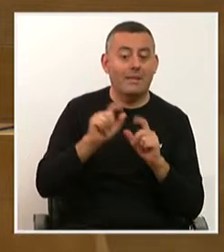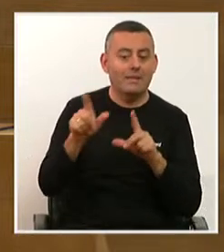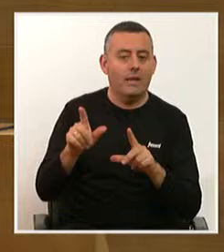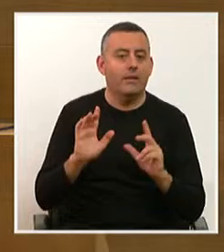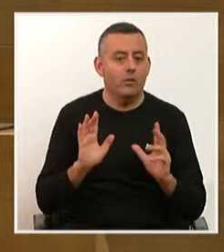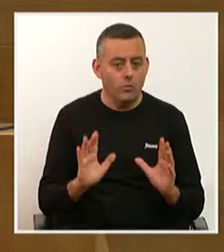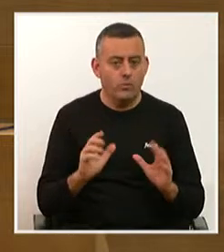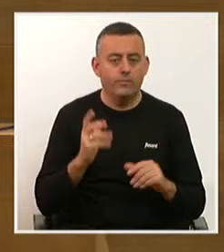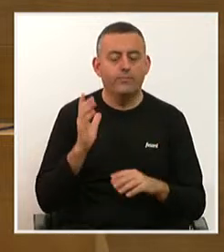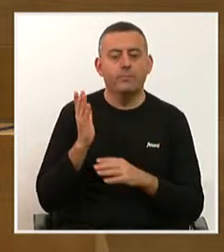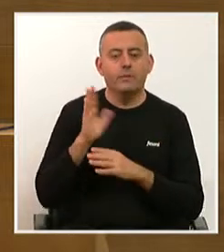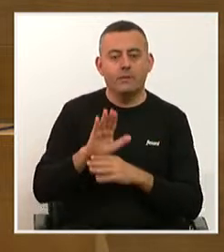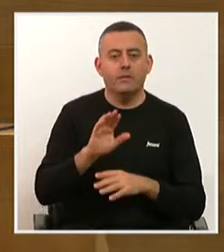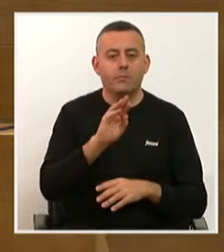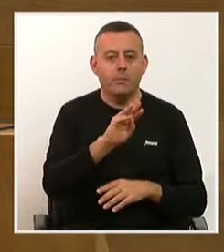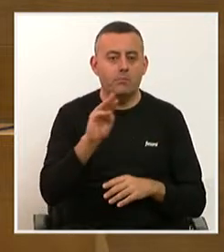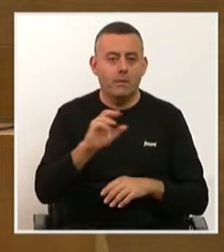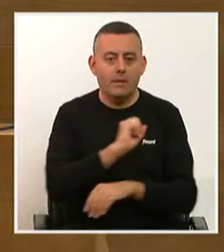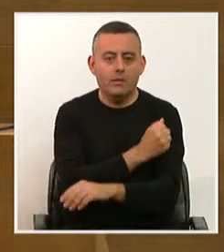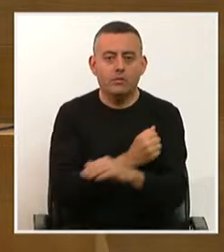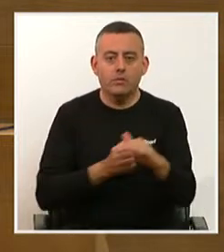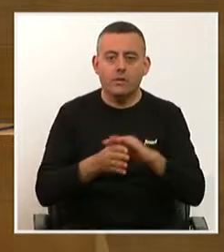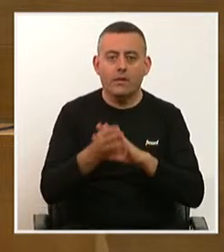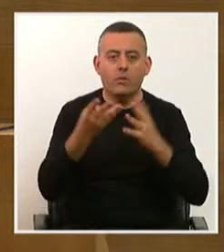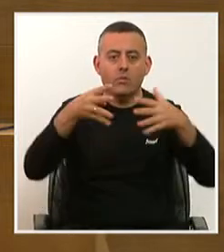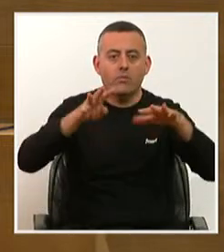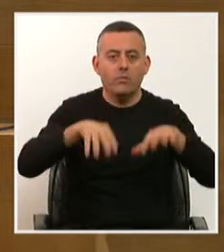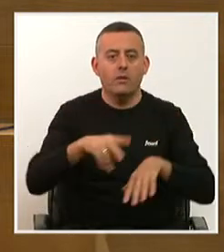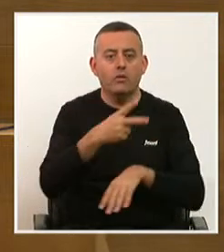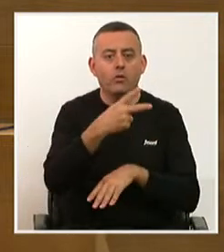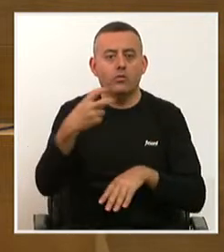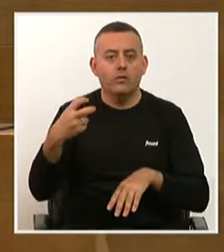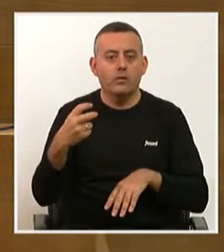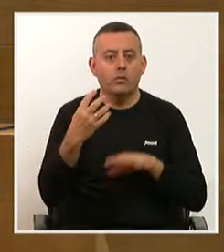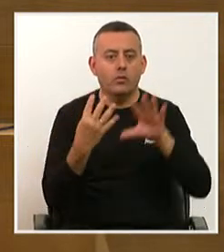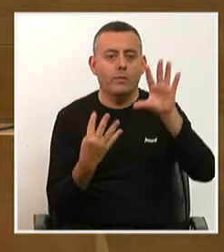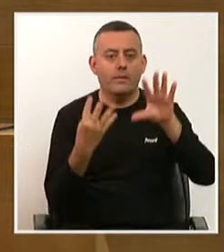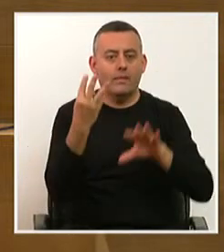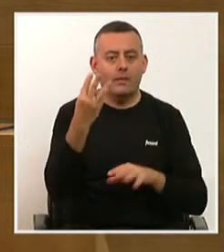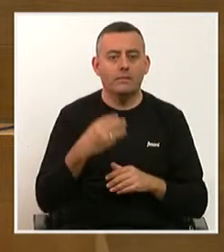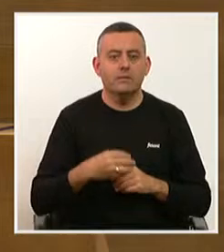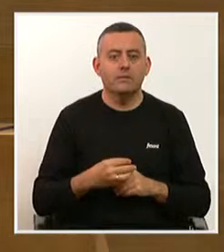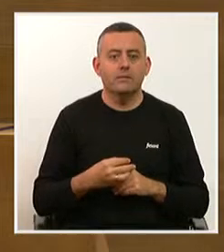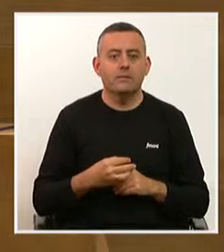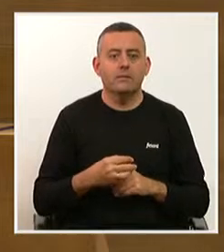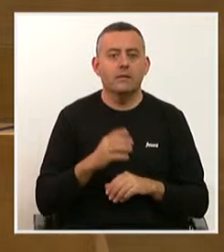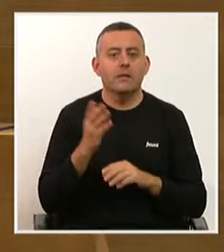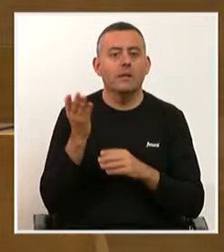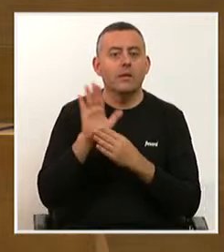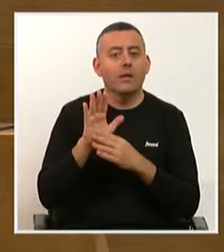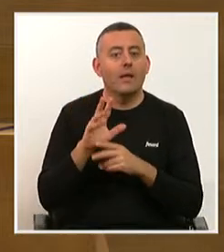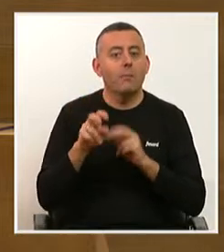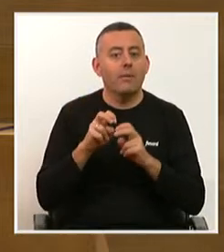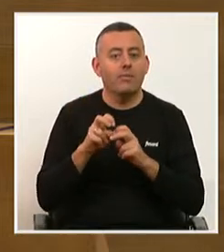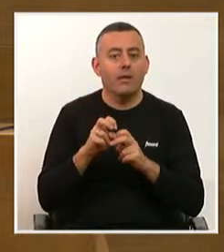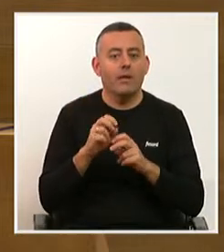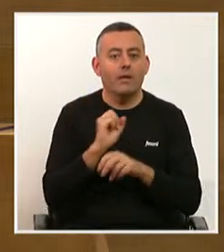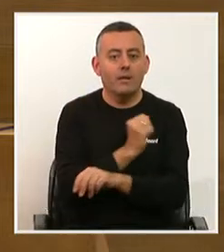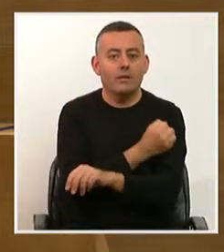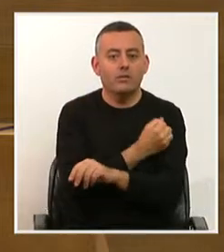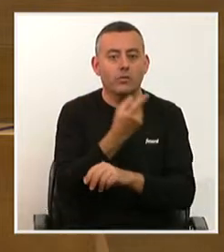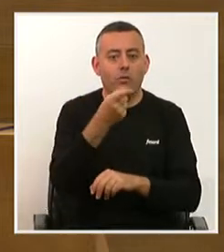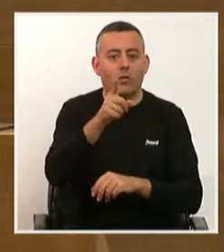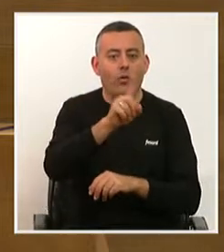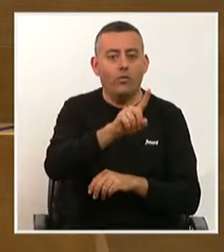parlamentario popular registro de entrada 9000 293 con la enmienda registro de entrada